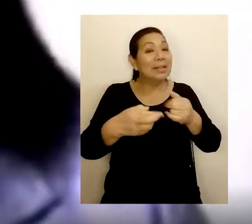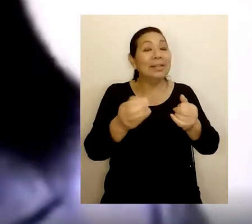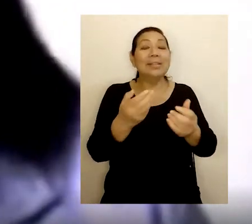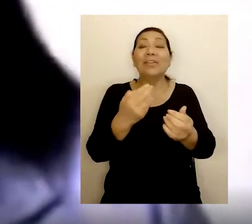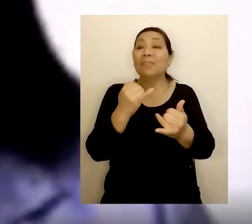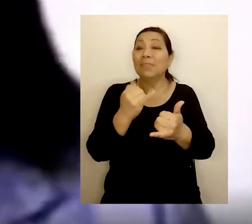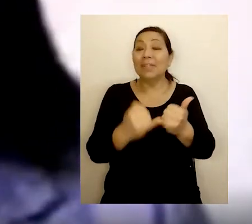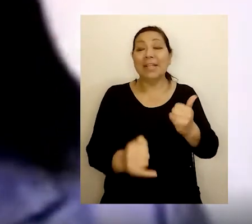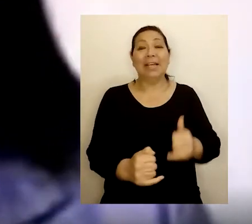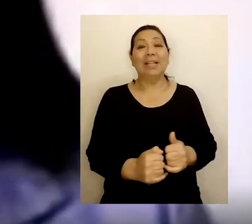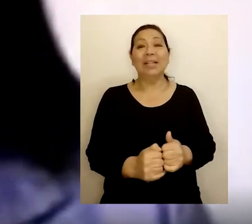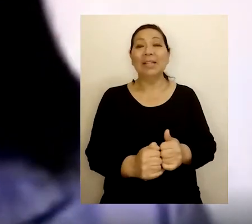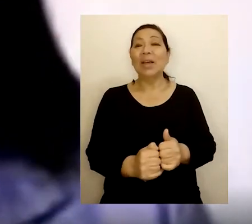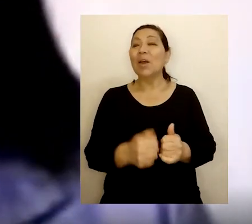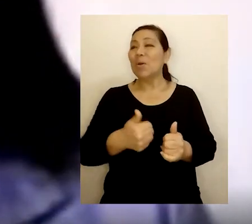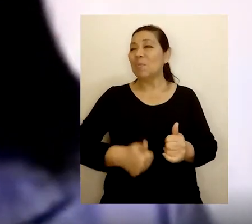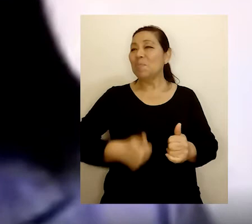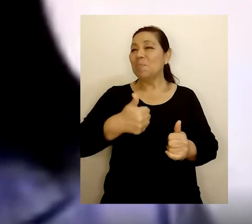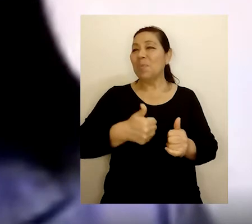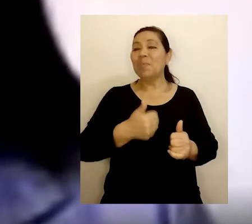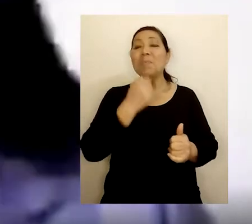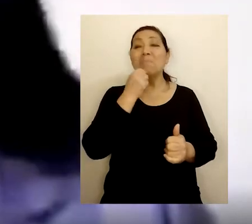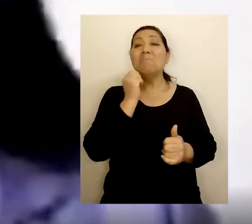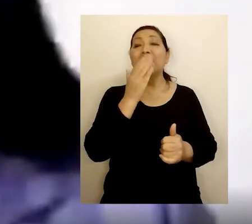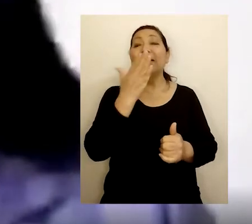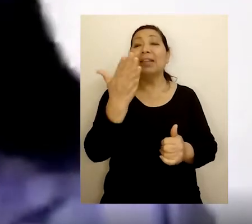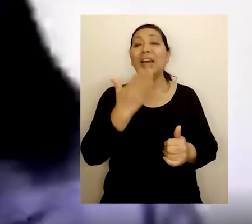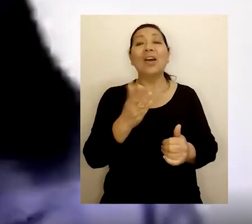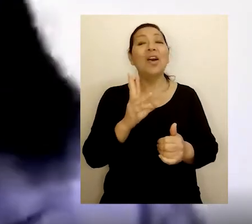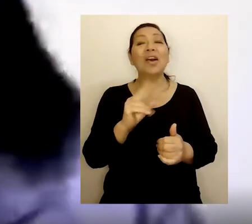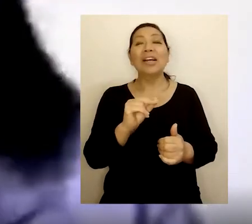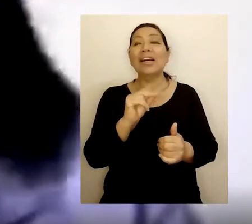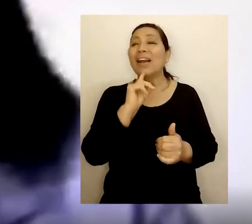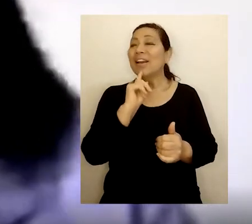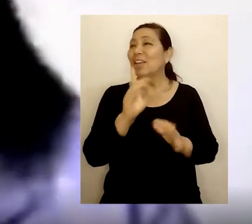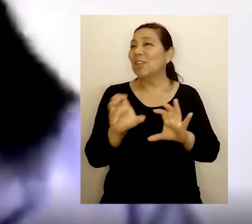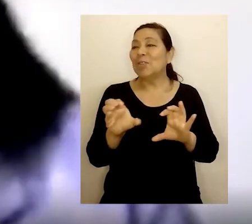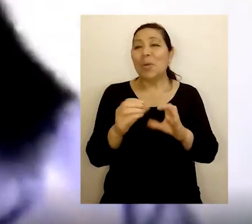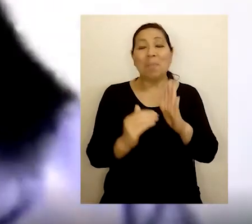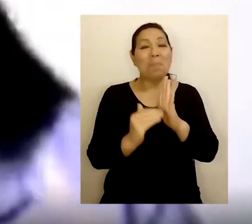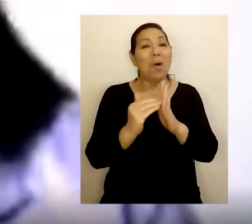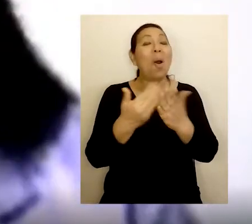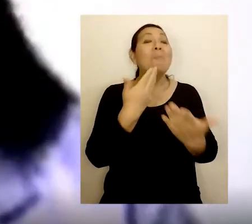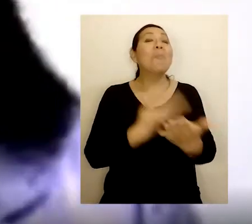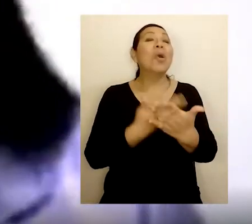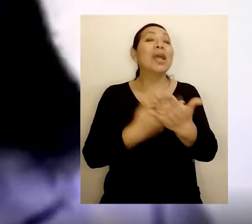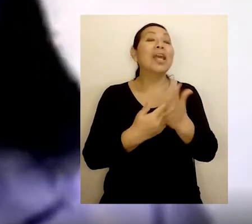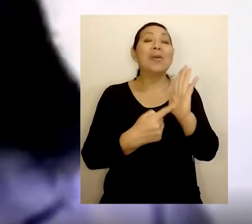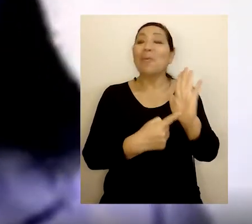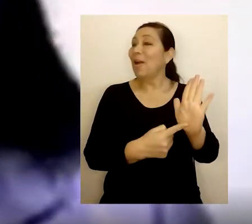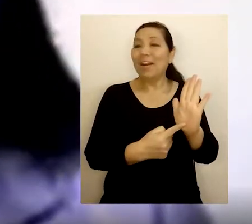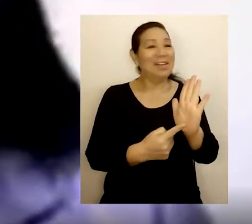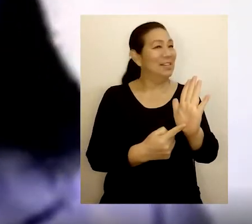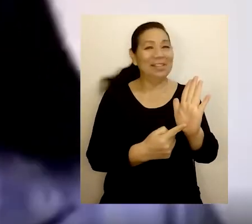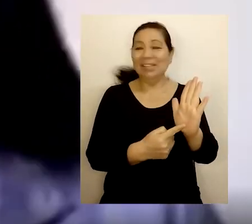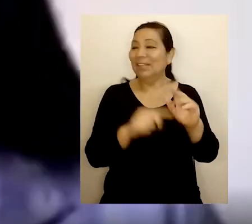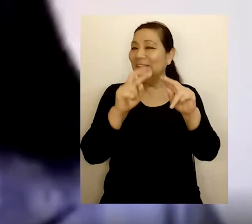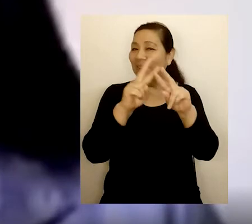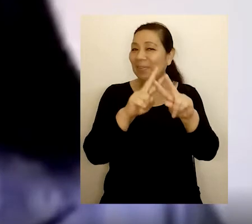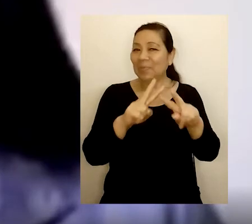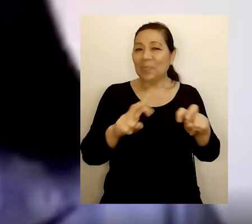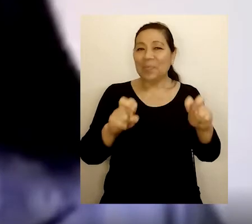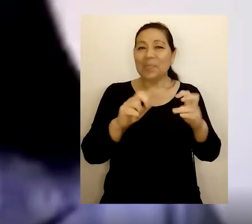penal, los magistrados demandados no han hecho una valoración probatoria, sino han hecho un